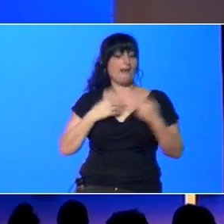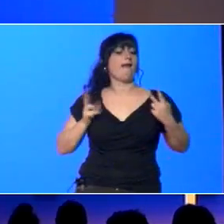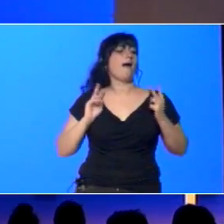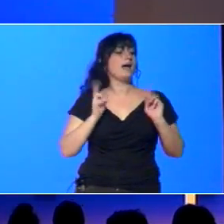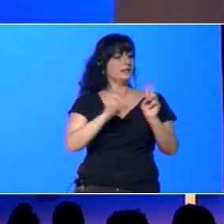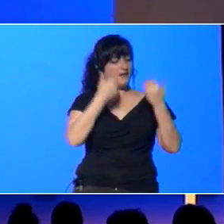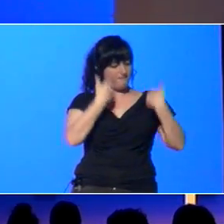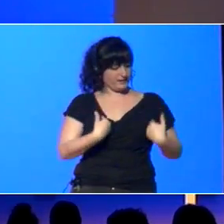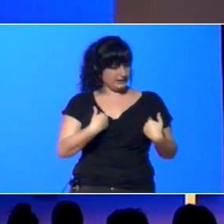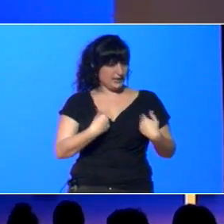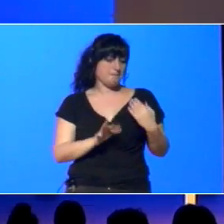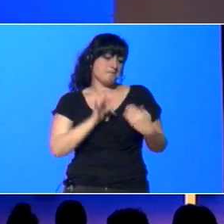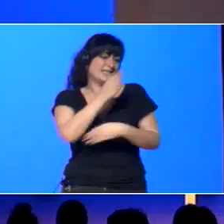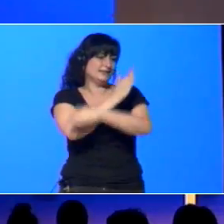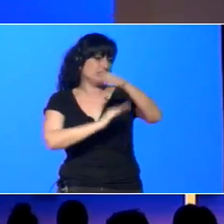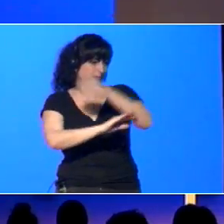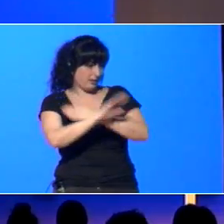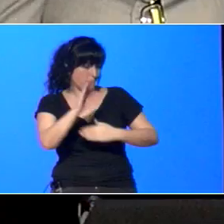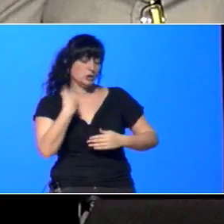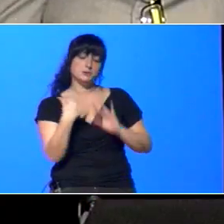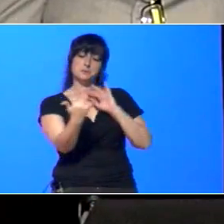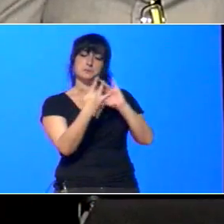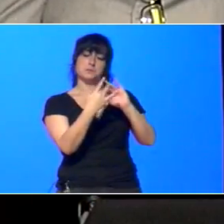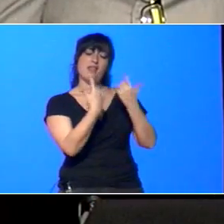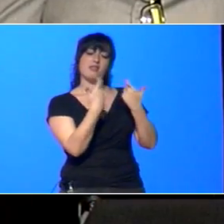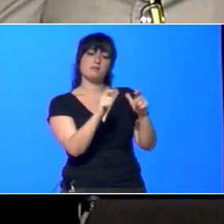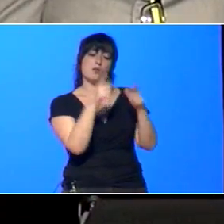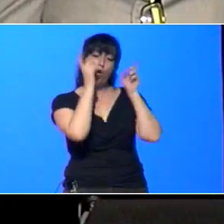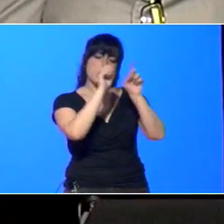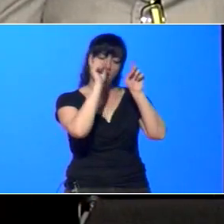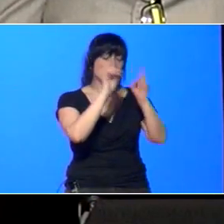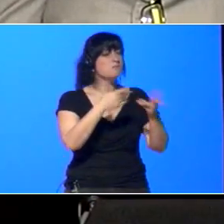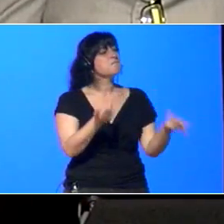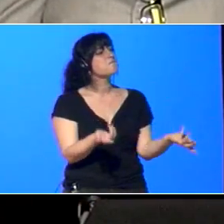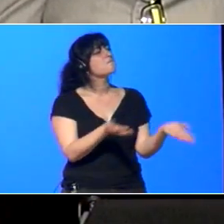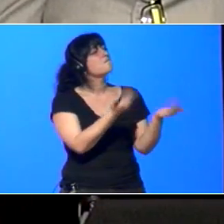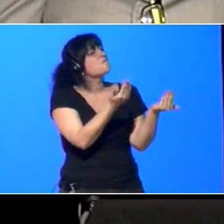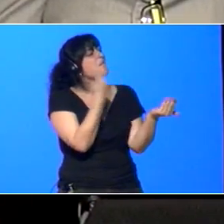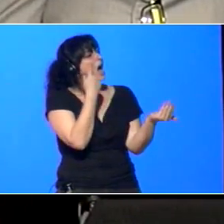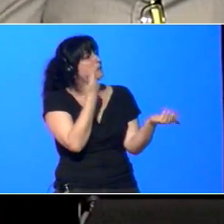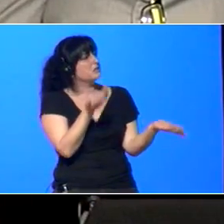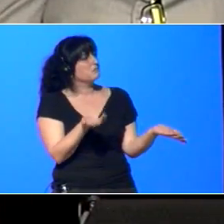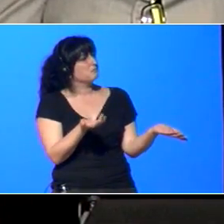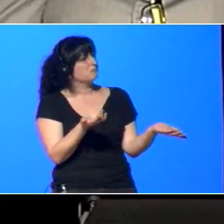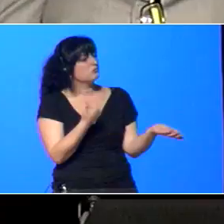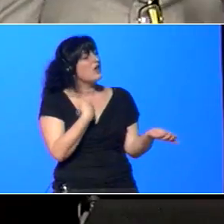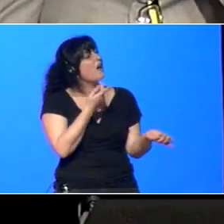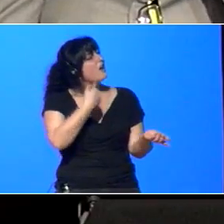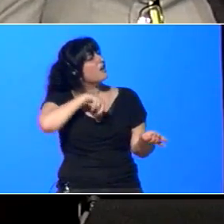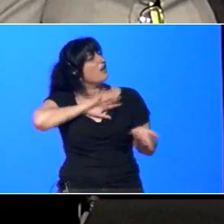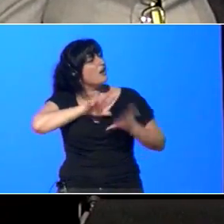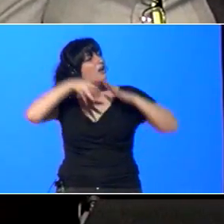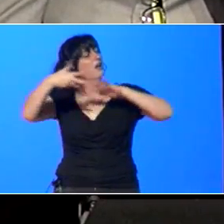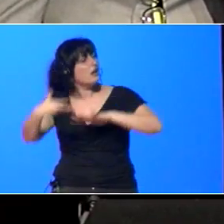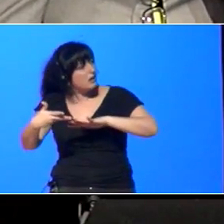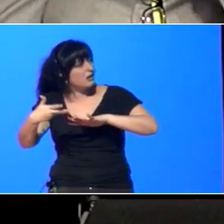contacto con el Departamento de Educación y decimos, oye, ¿de qué manera podemos trasladar? ¿No? Podemos ser un agente activo